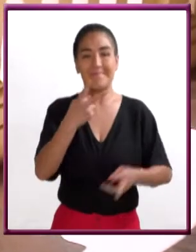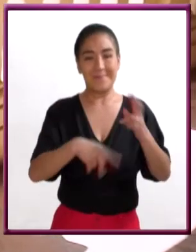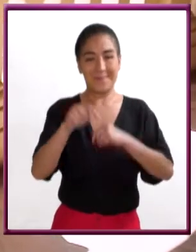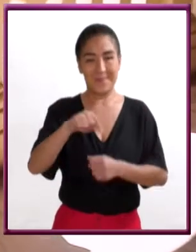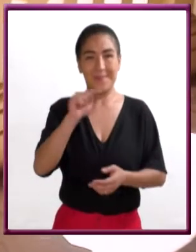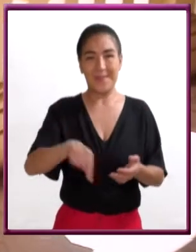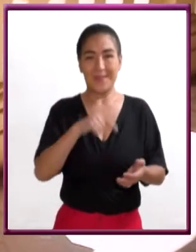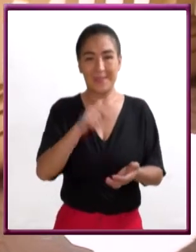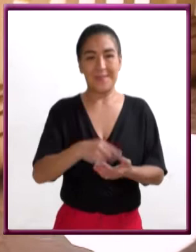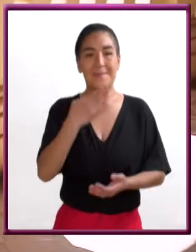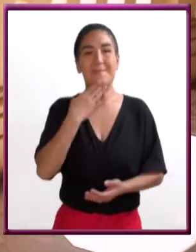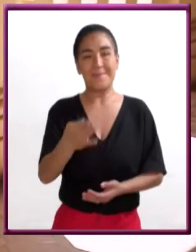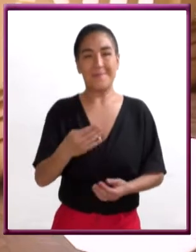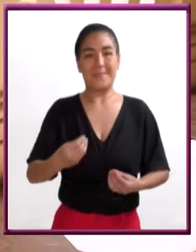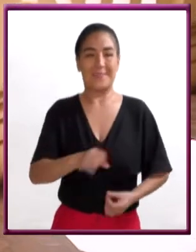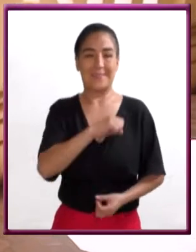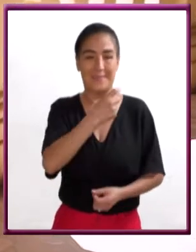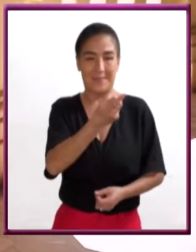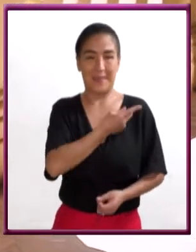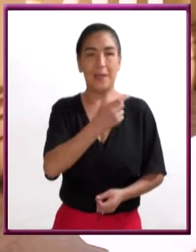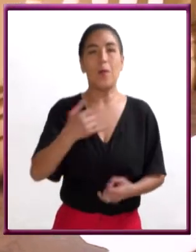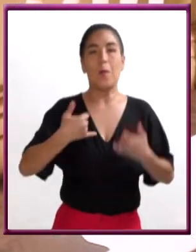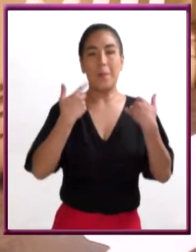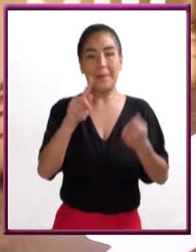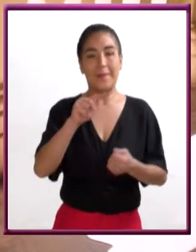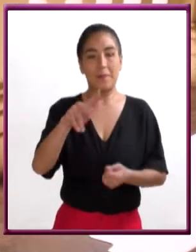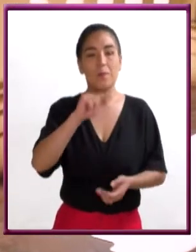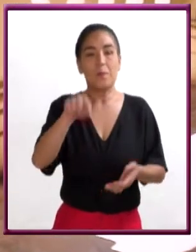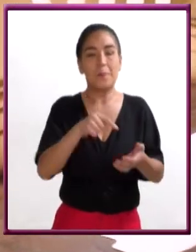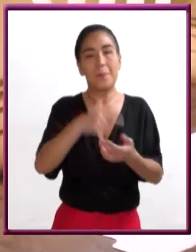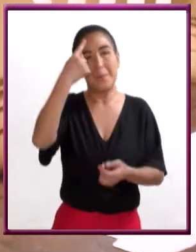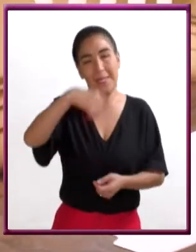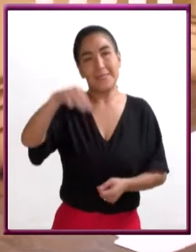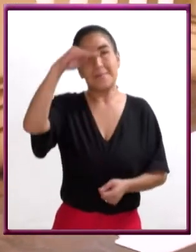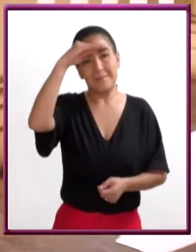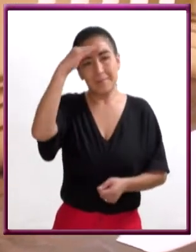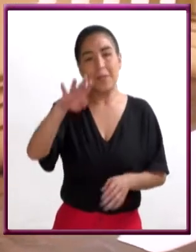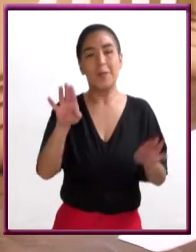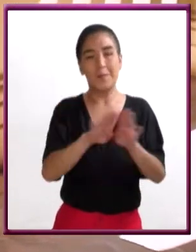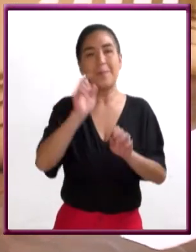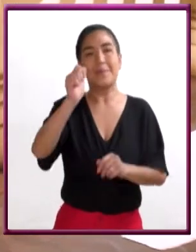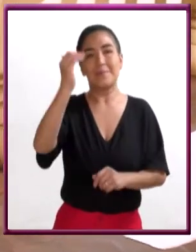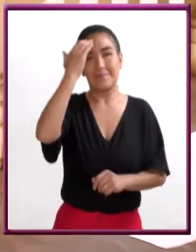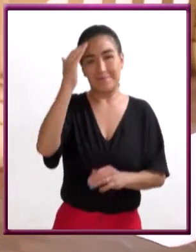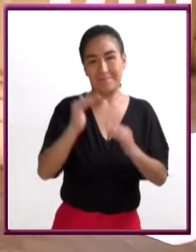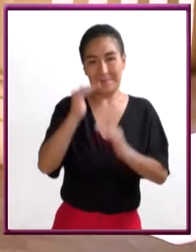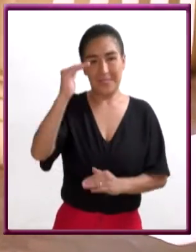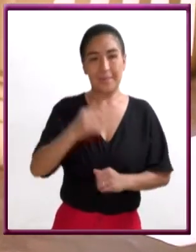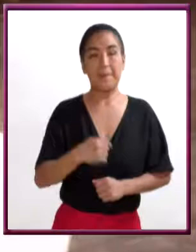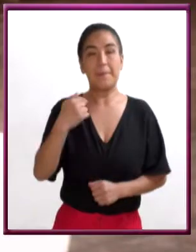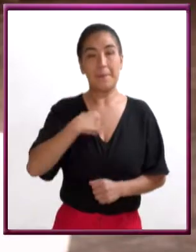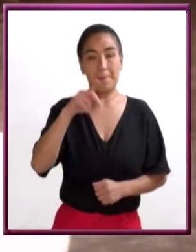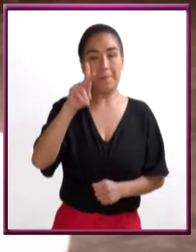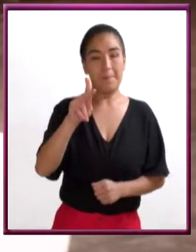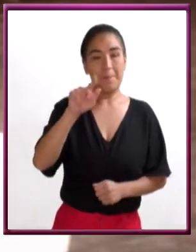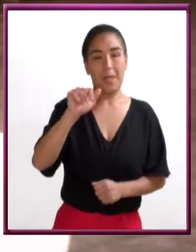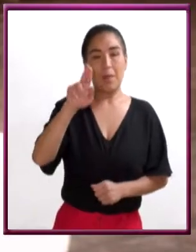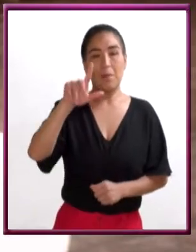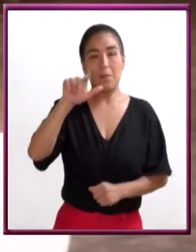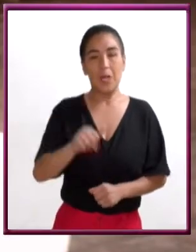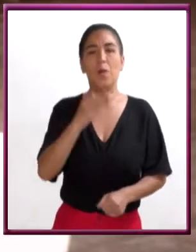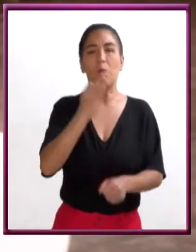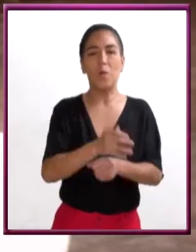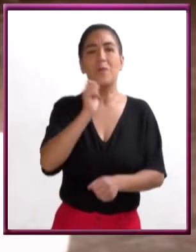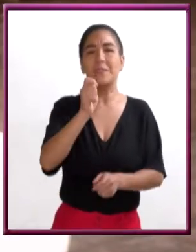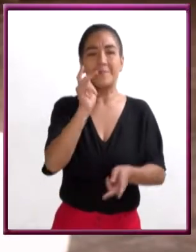Les doy la bienvenida a este espacio de vida saludable en Jóvenes en TV, un espacio de reflexión y construcción de conocimiento. Yo soy Paula